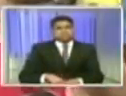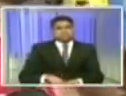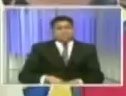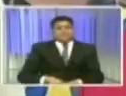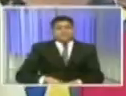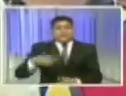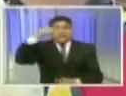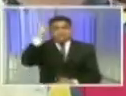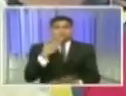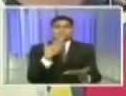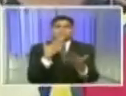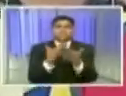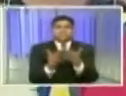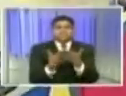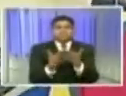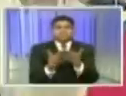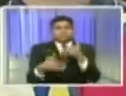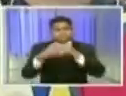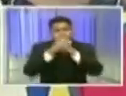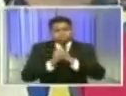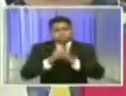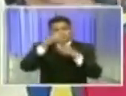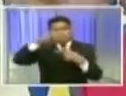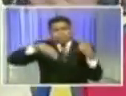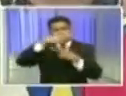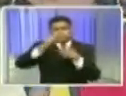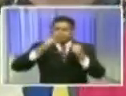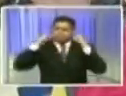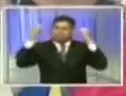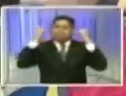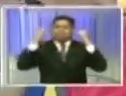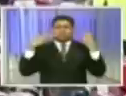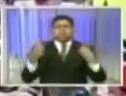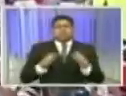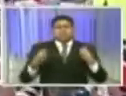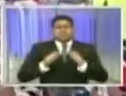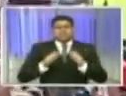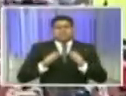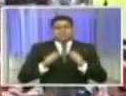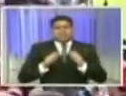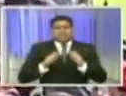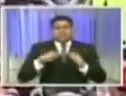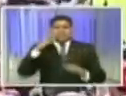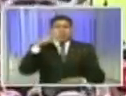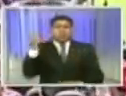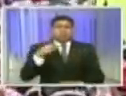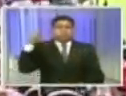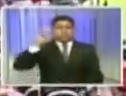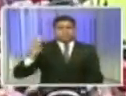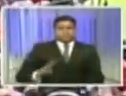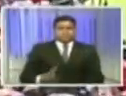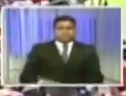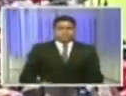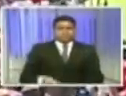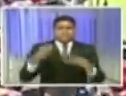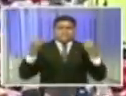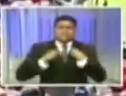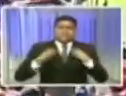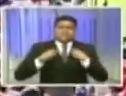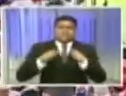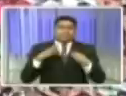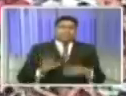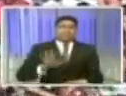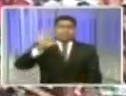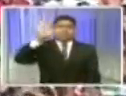Adiós rogando y la revolución triunfando. ¡Que viva la juventud de Venezuela! ¡Que viva la